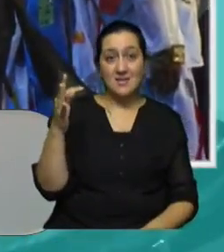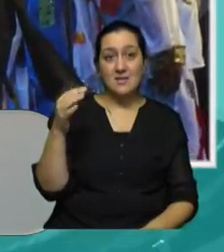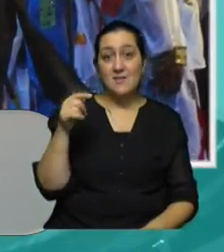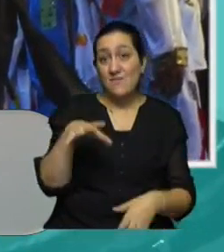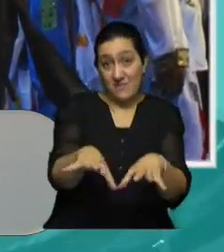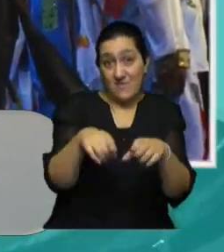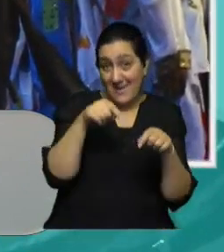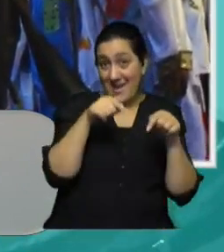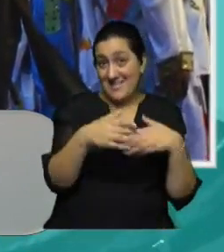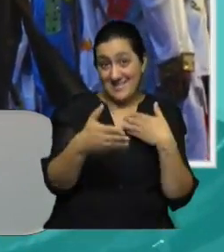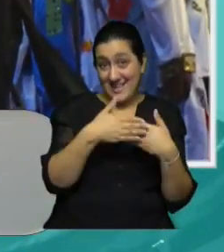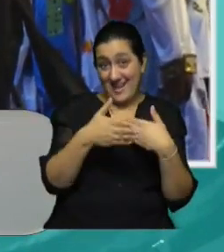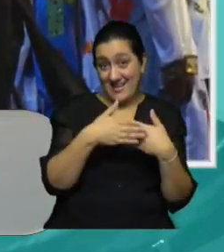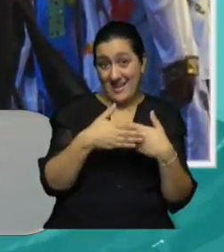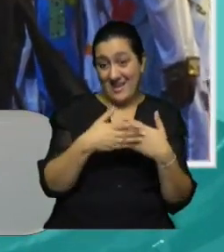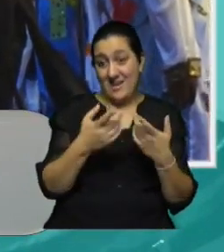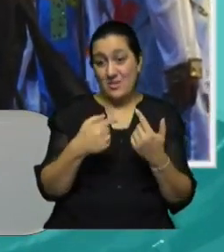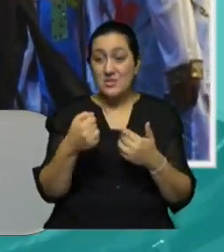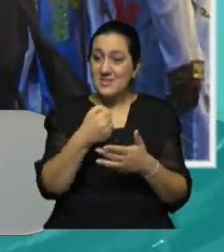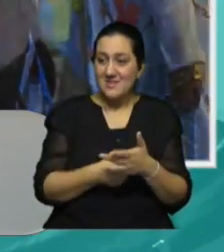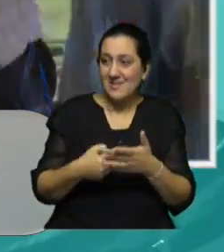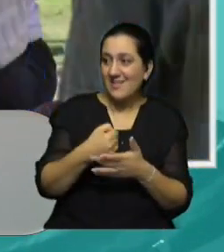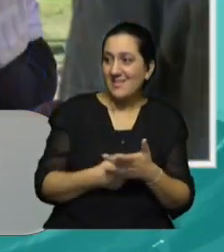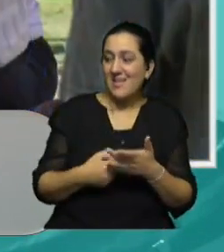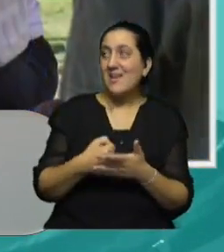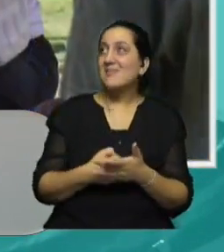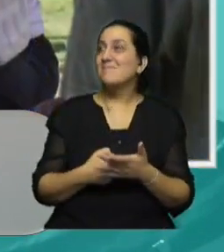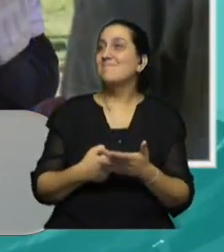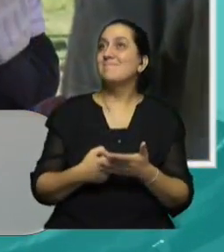ahí, y uno intenta traer como,